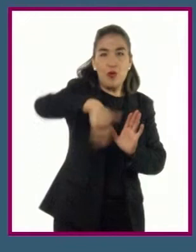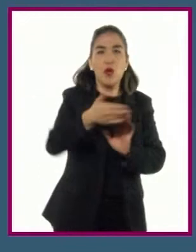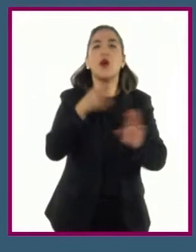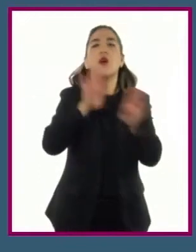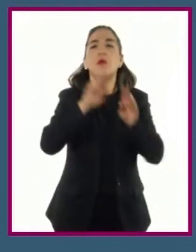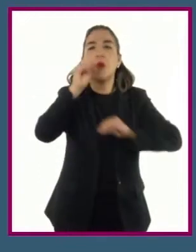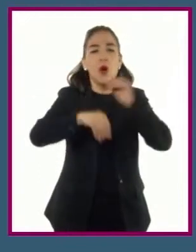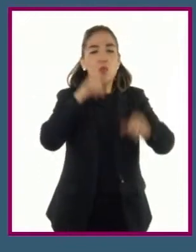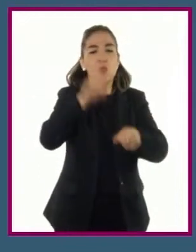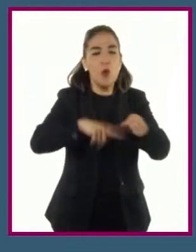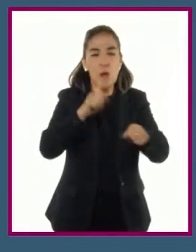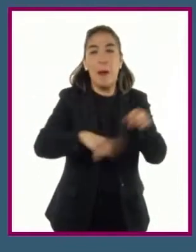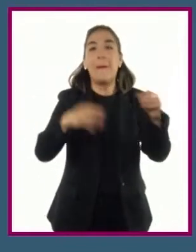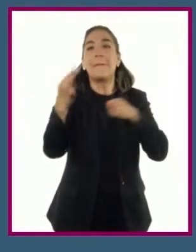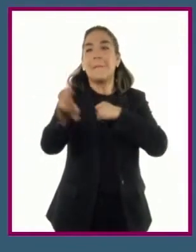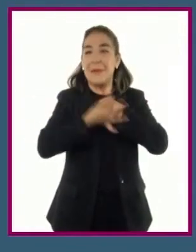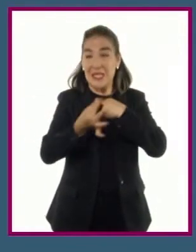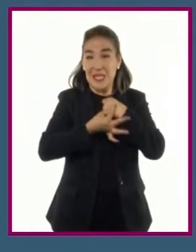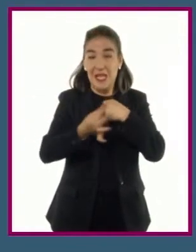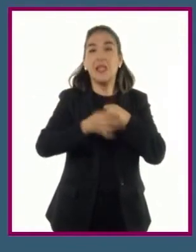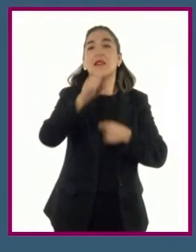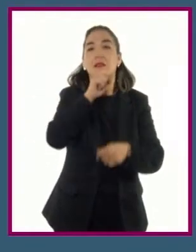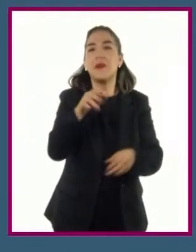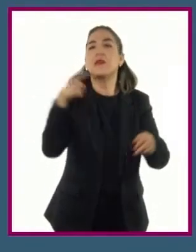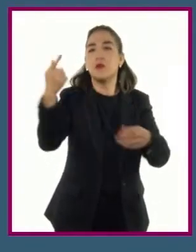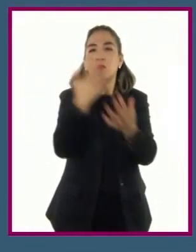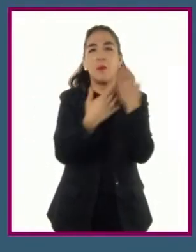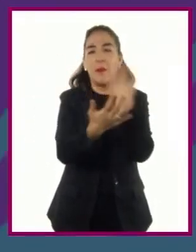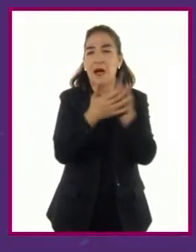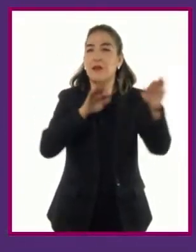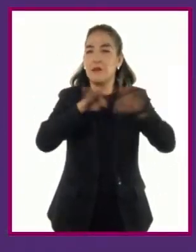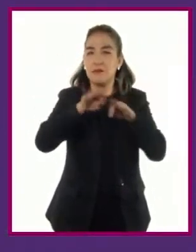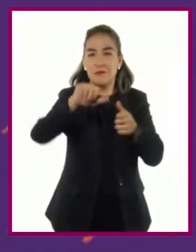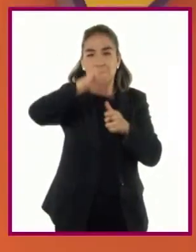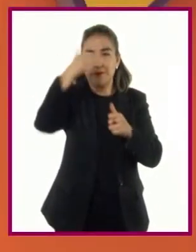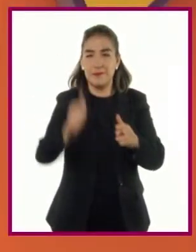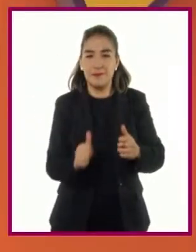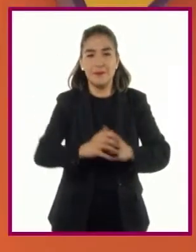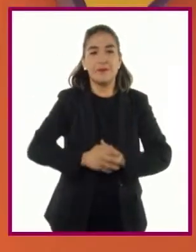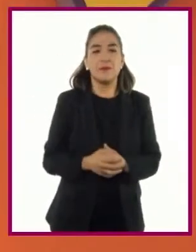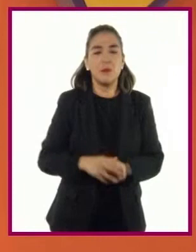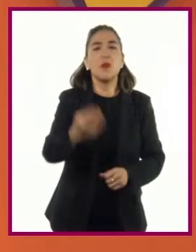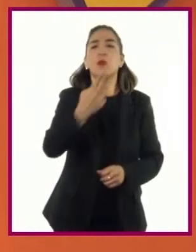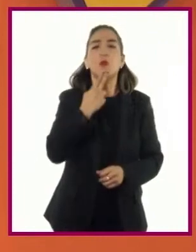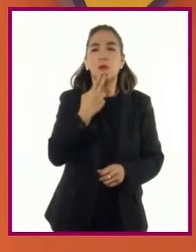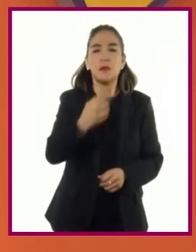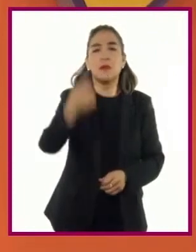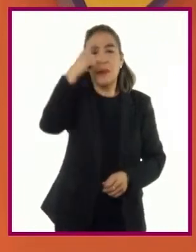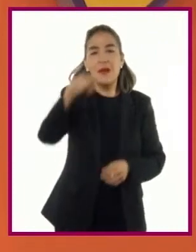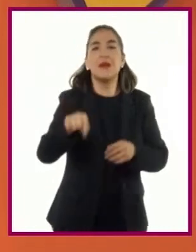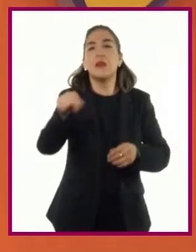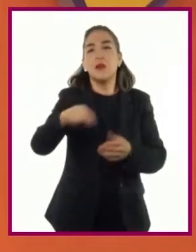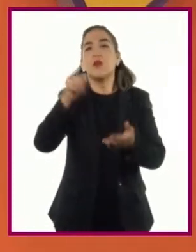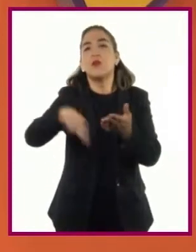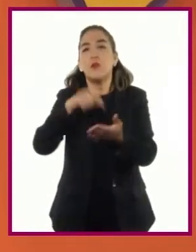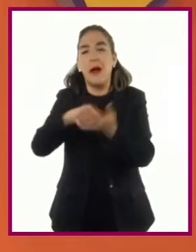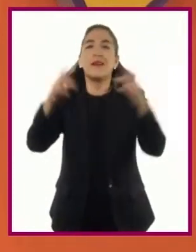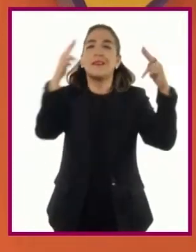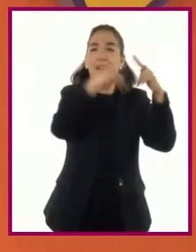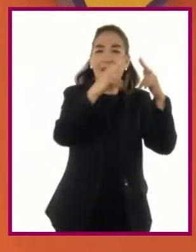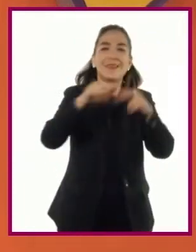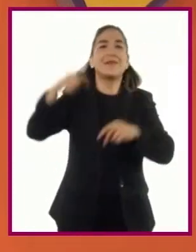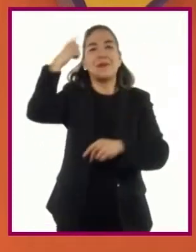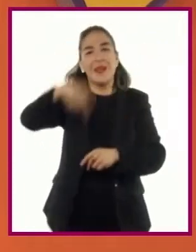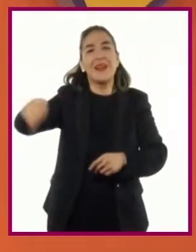decorado con colores metálicos y trabajado manualmente en sitio. Se utiliza como ornamento en muchos de los hogares